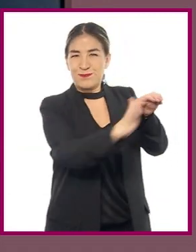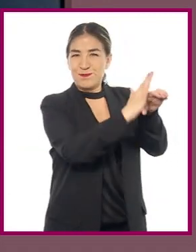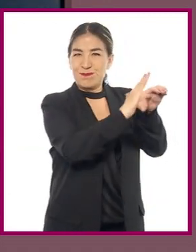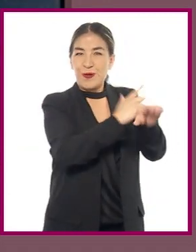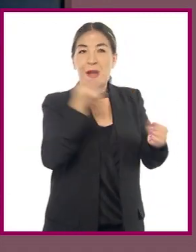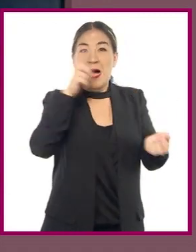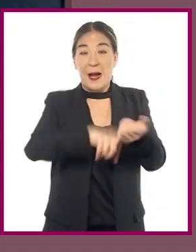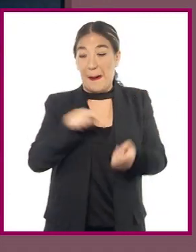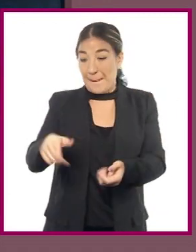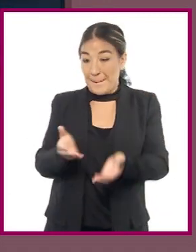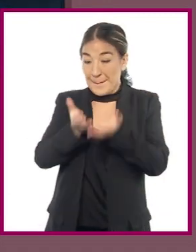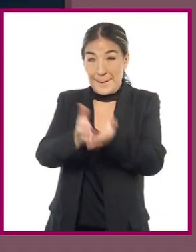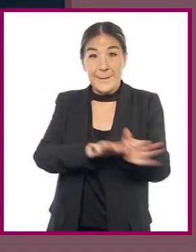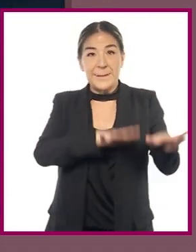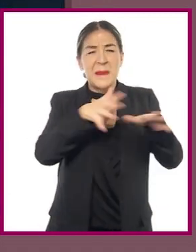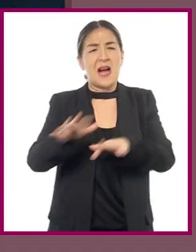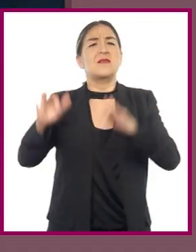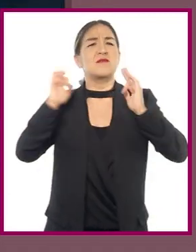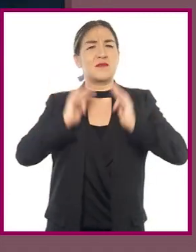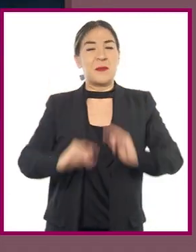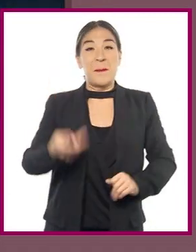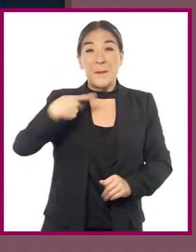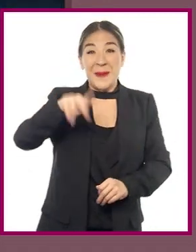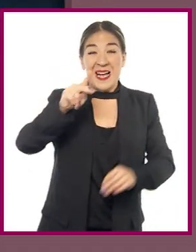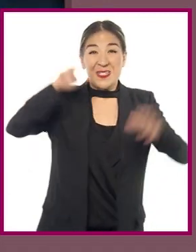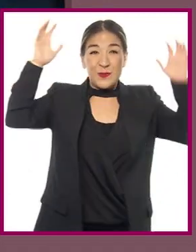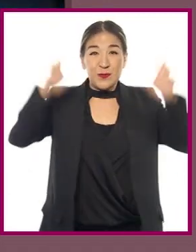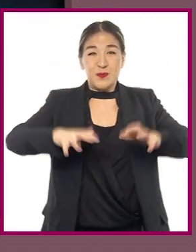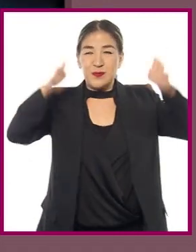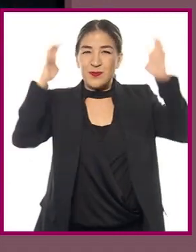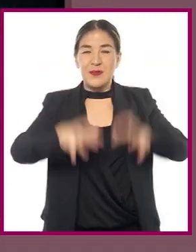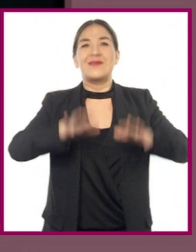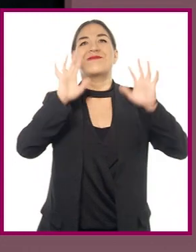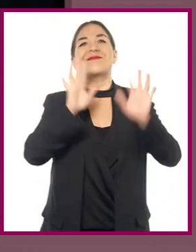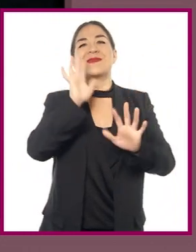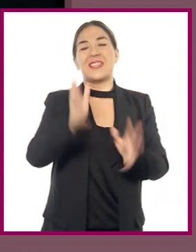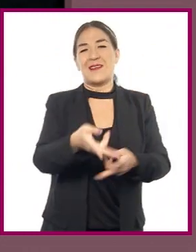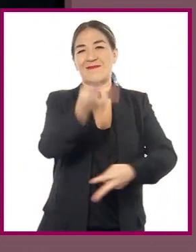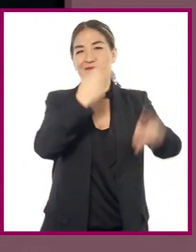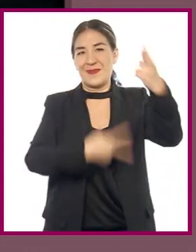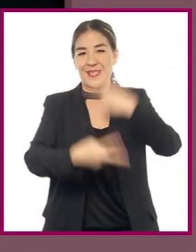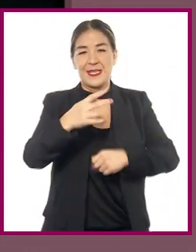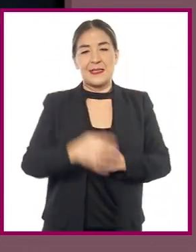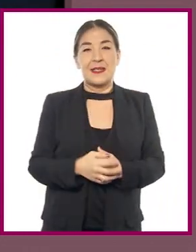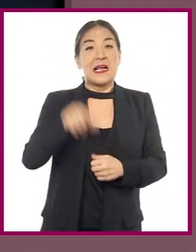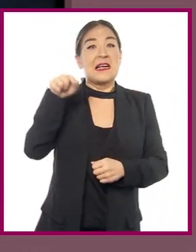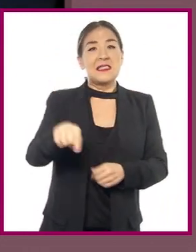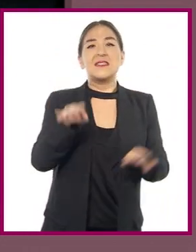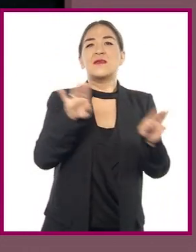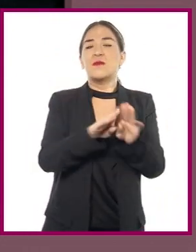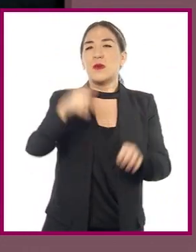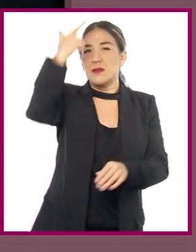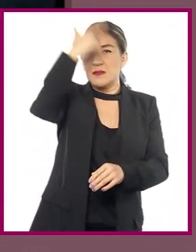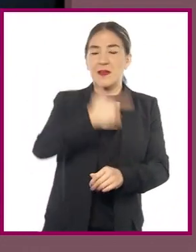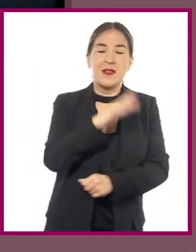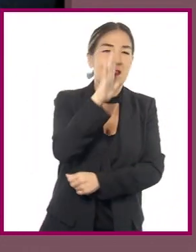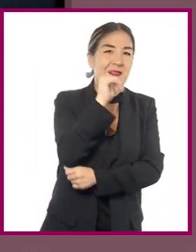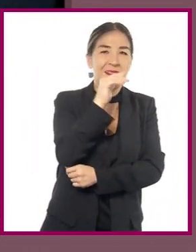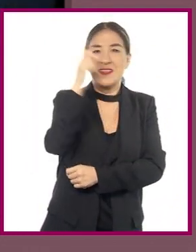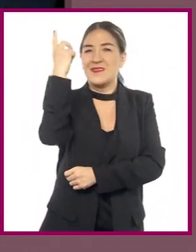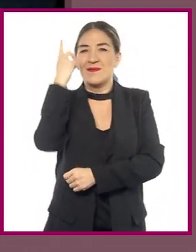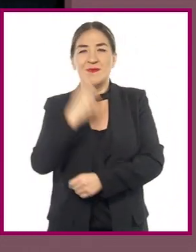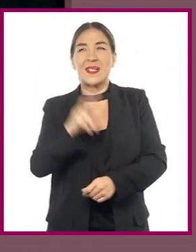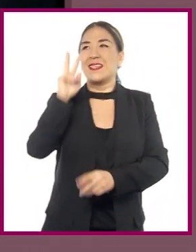latitudes suele ser pacífico, las tormentas se hacen presentes. Esta noche no puede conciliarse el sueño.